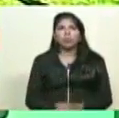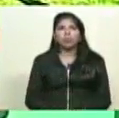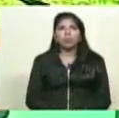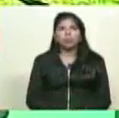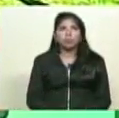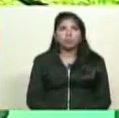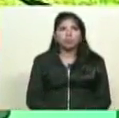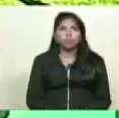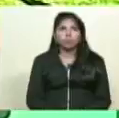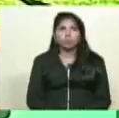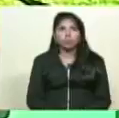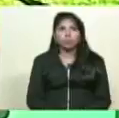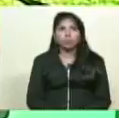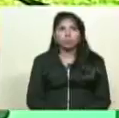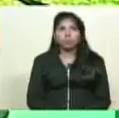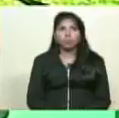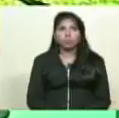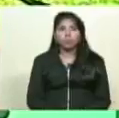lo que resta del año